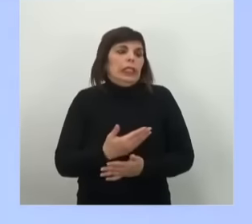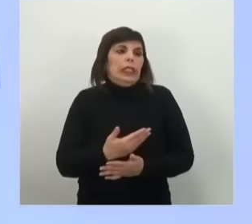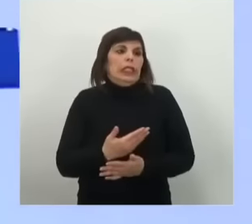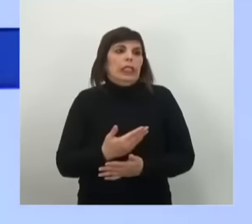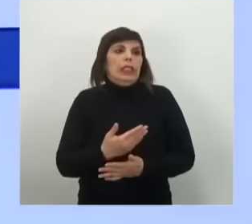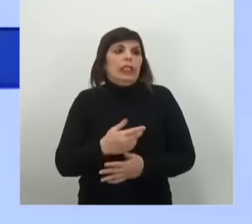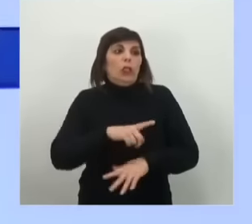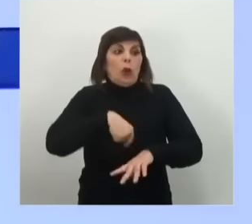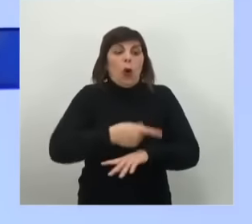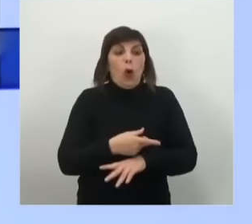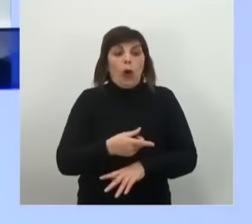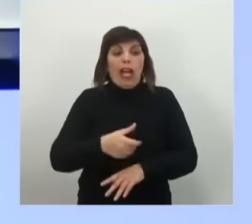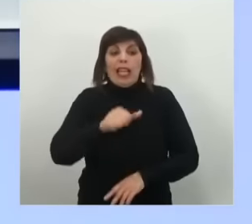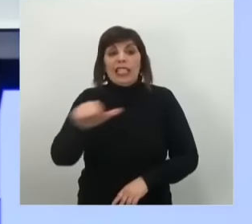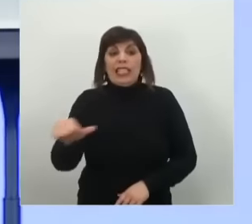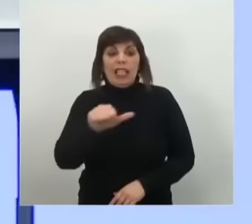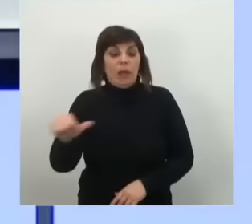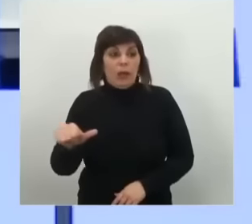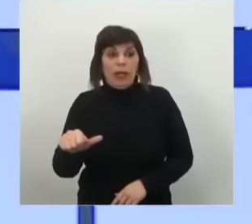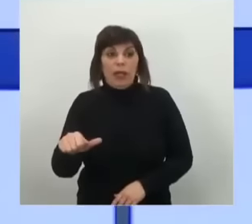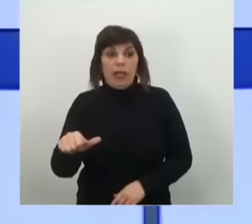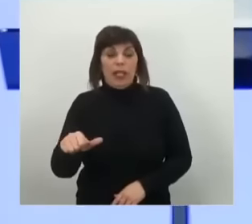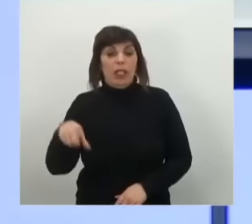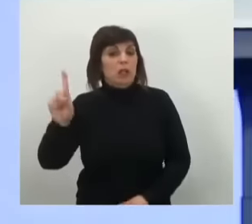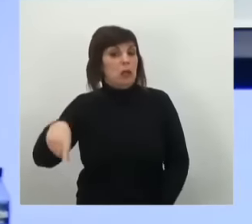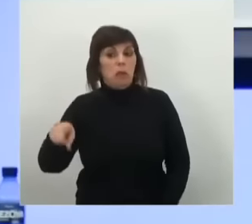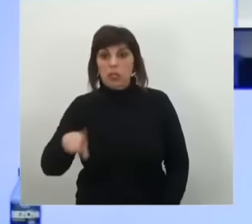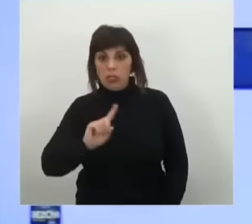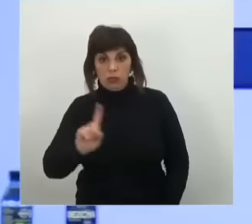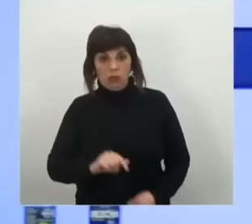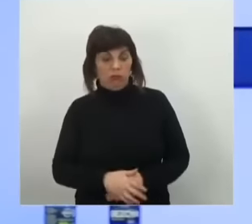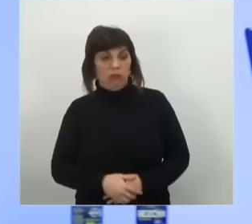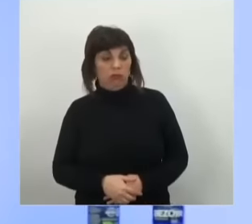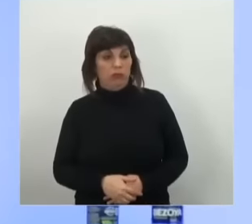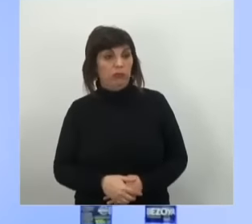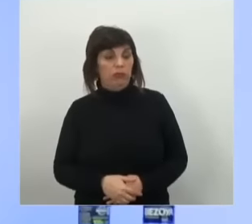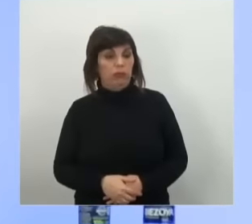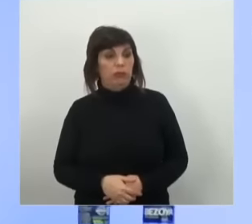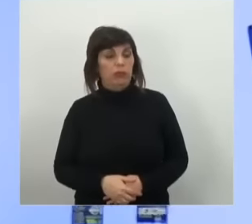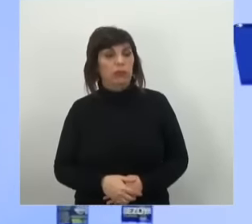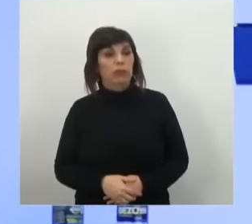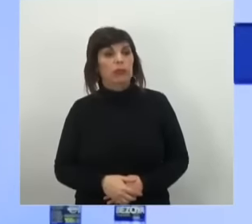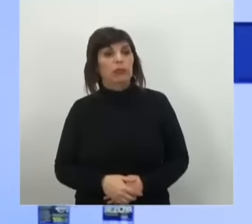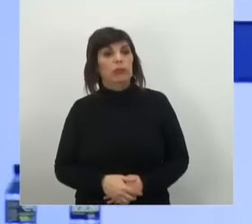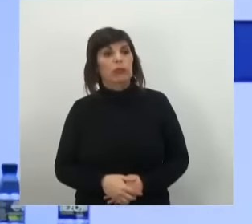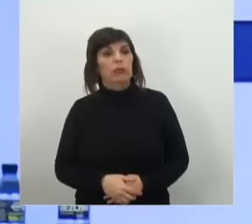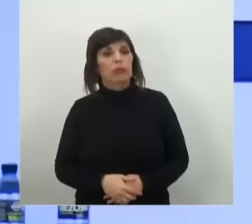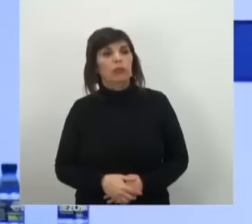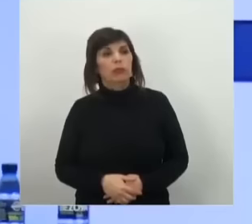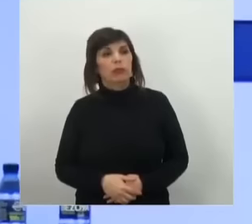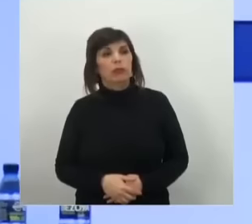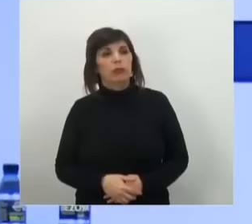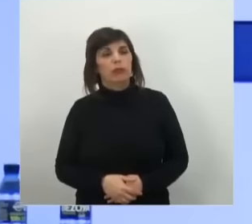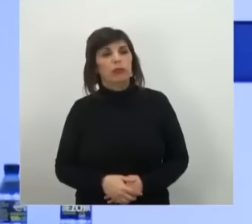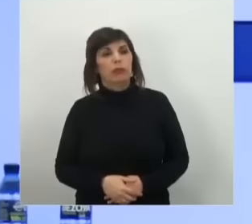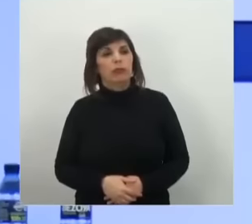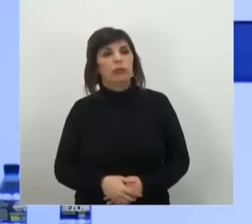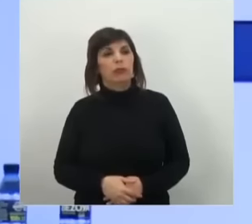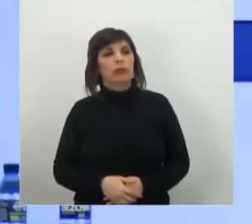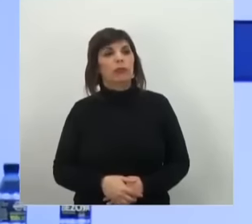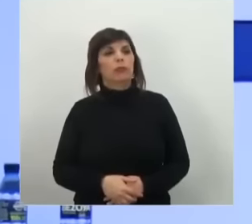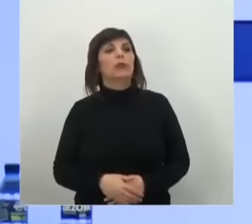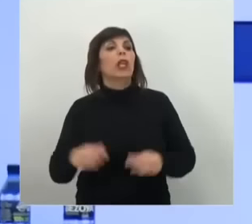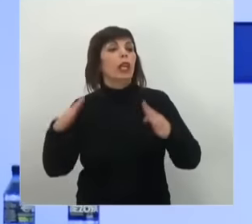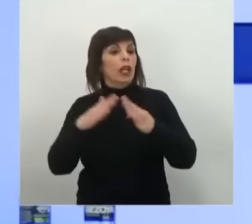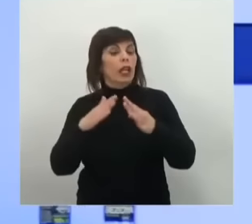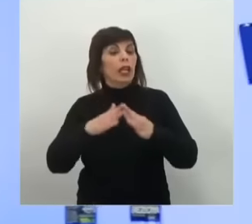meses así que me voy a la casa nuevamente recuerdo que teníamos gente de Guatemala que nos habían venido a visitar en aquel